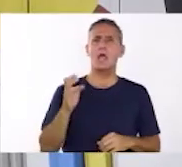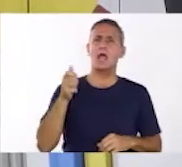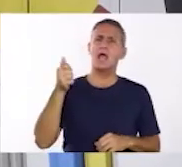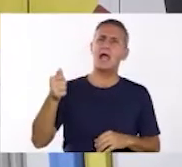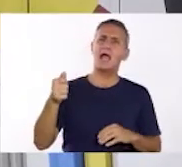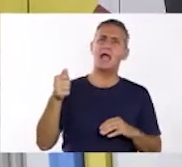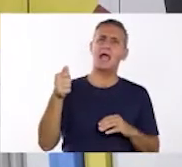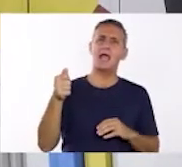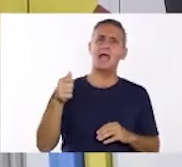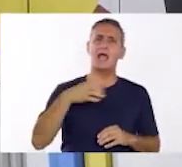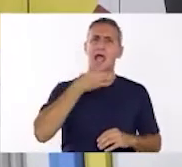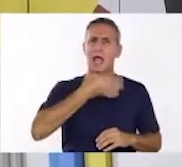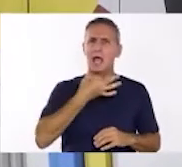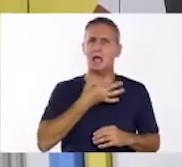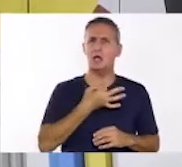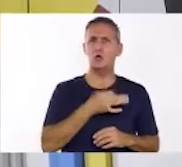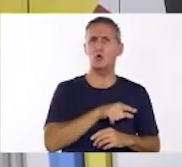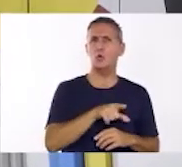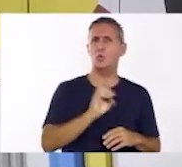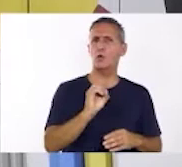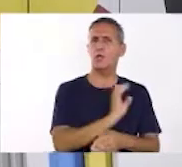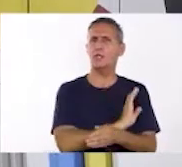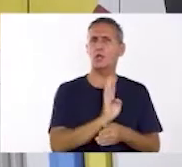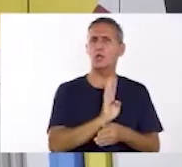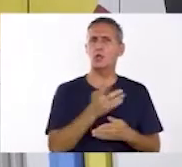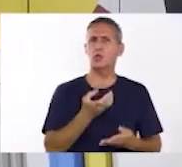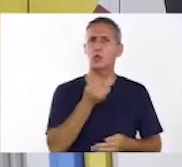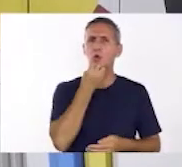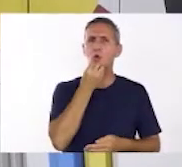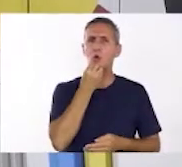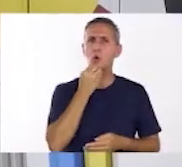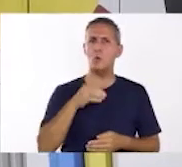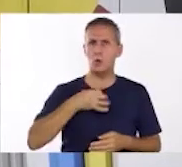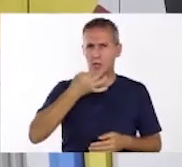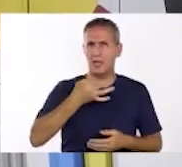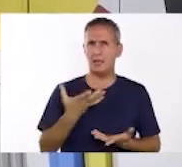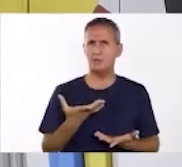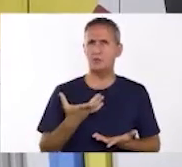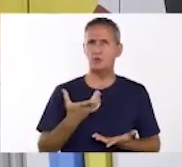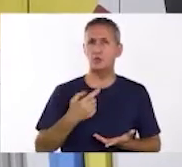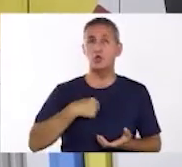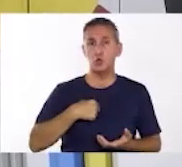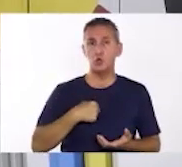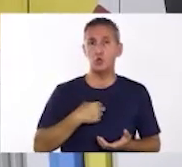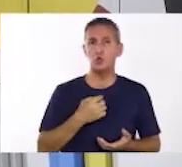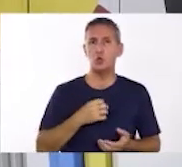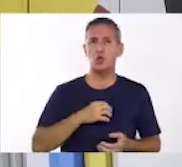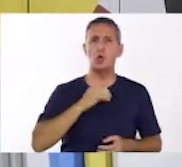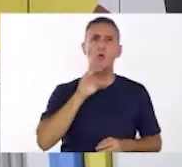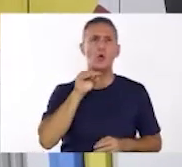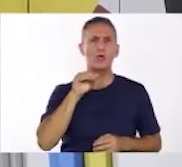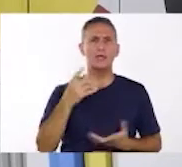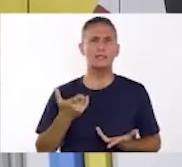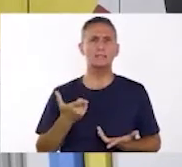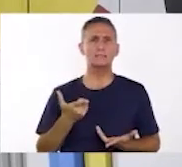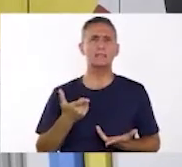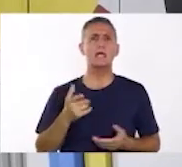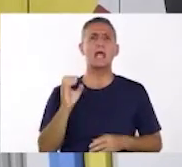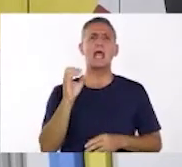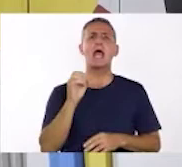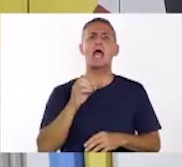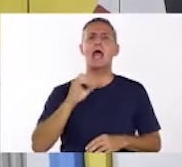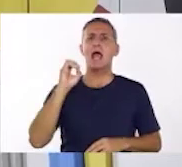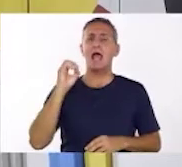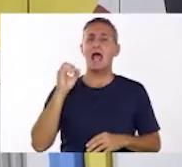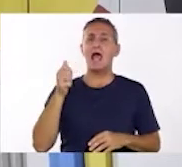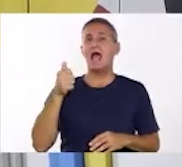es el argumento de la obra según ustedes? Me pueden decir, pero yo les voy a decir qué fue el argumento que